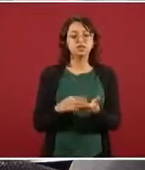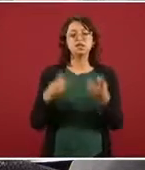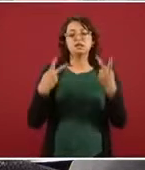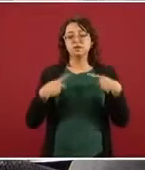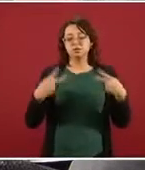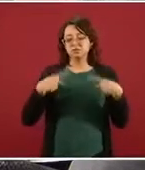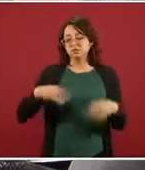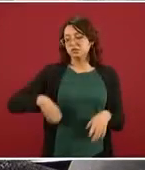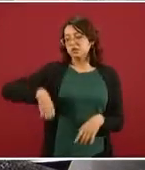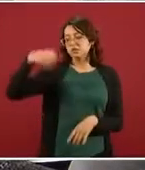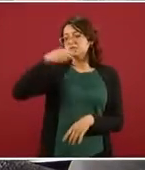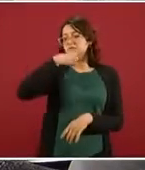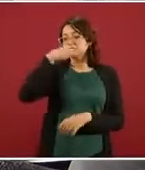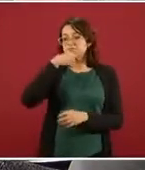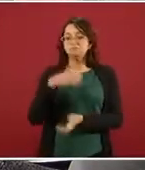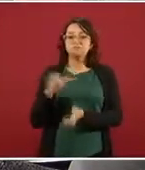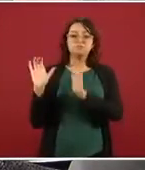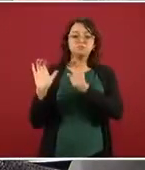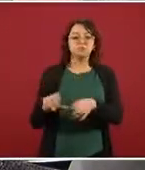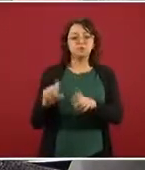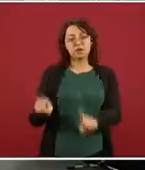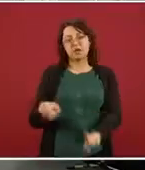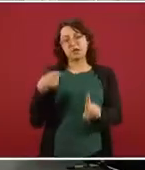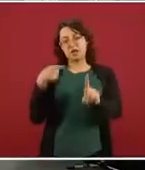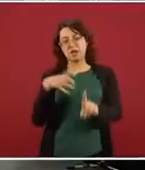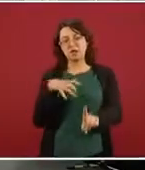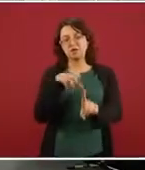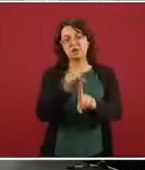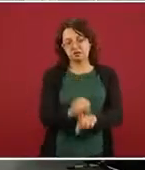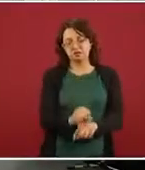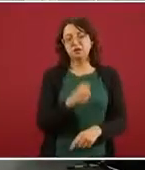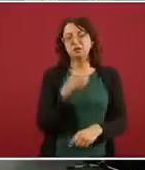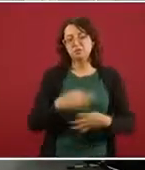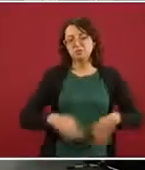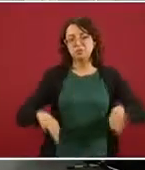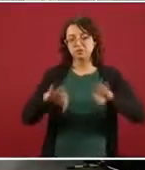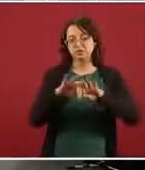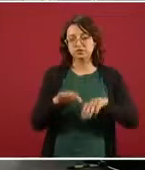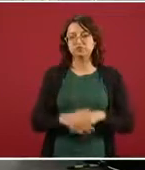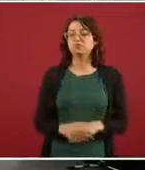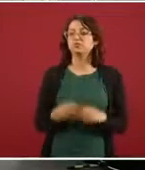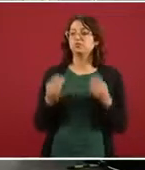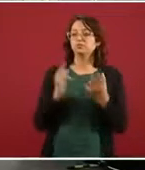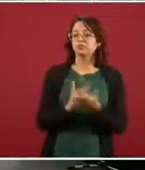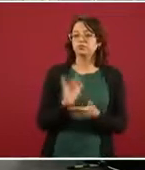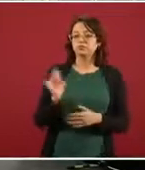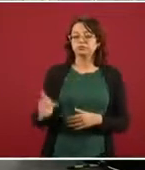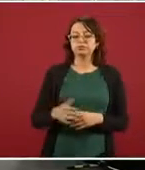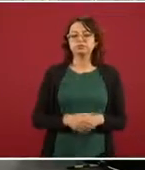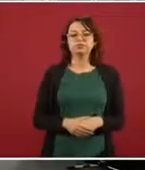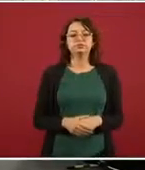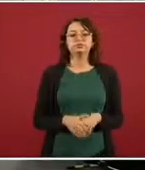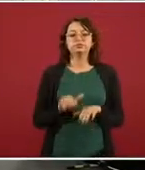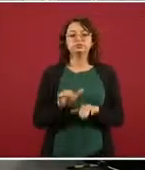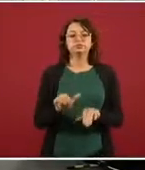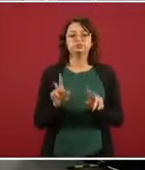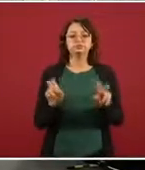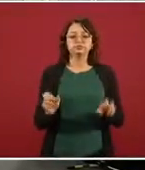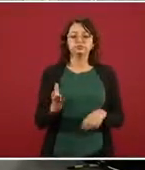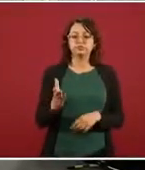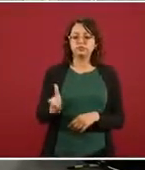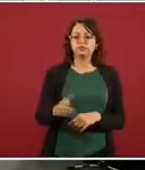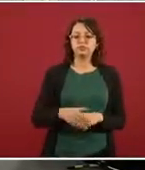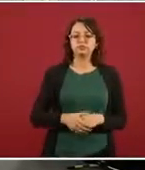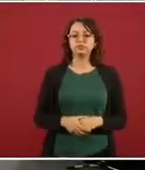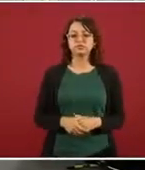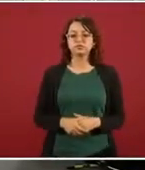de manera importante hacia la meta. Muchas gracias. Al contrario. A ver, sobre el tema.